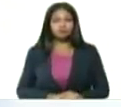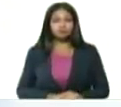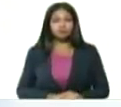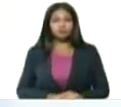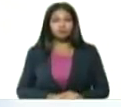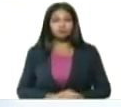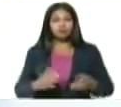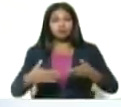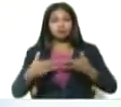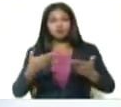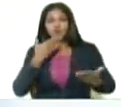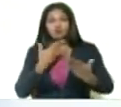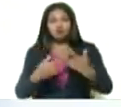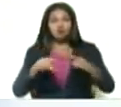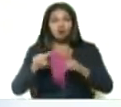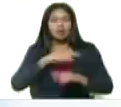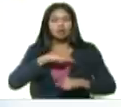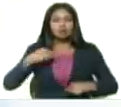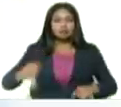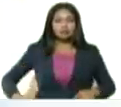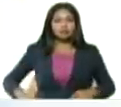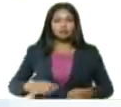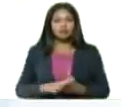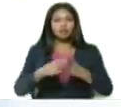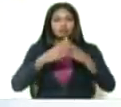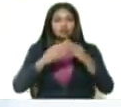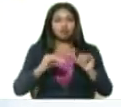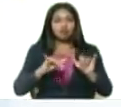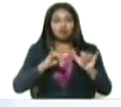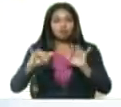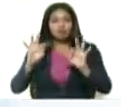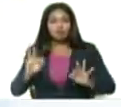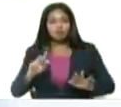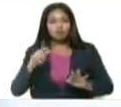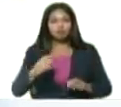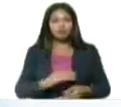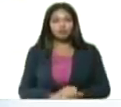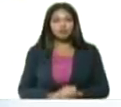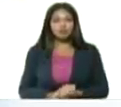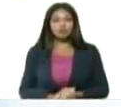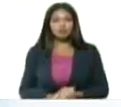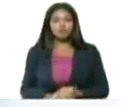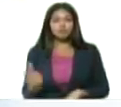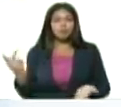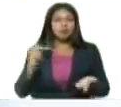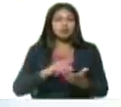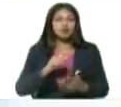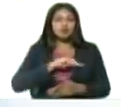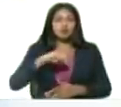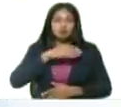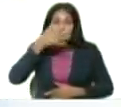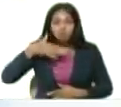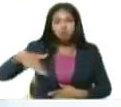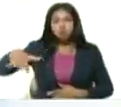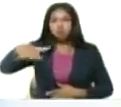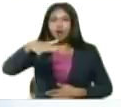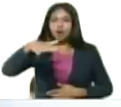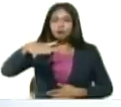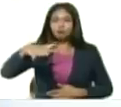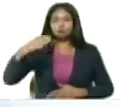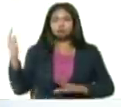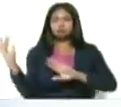y dándole las gracias a China, a todos ustedes que se han venido desde sus pueblos, desde la gran patria